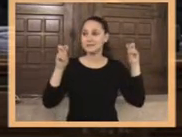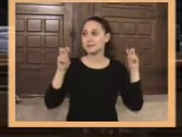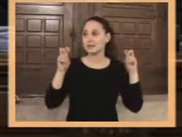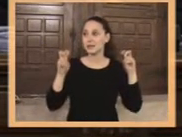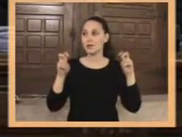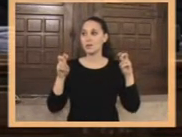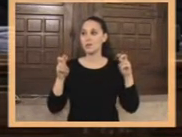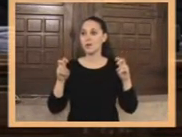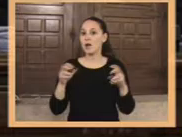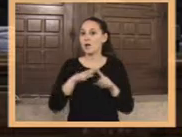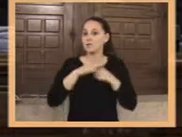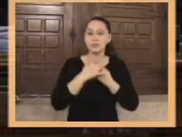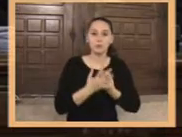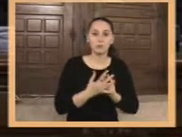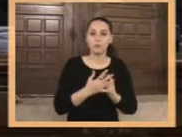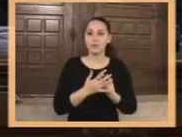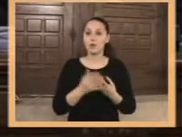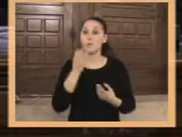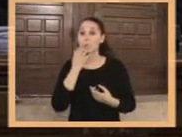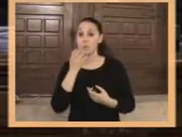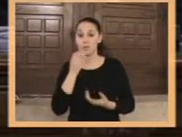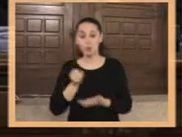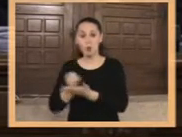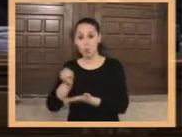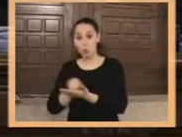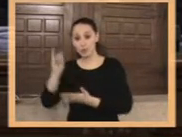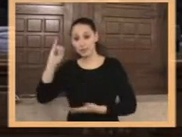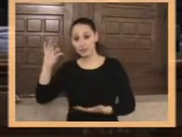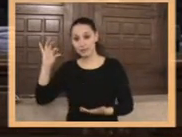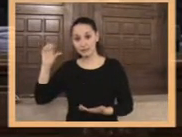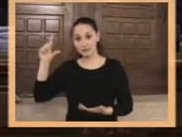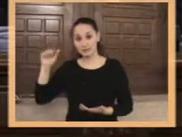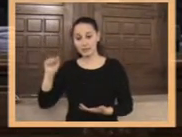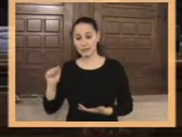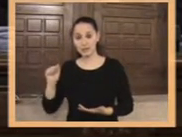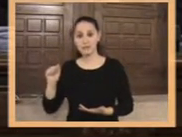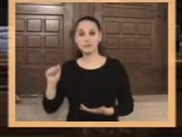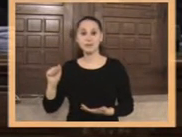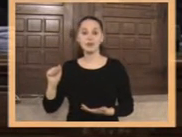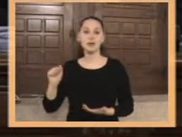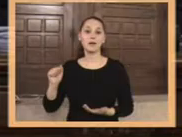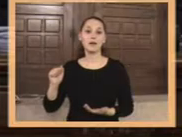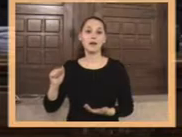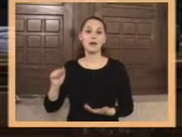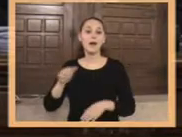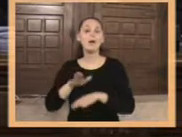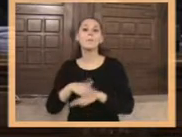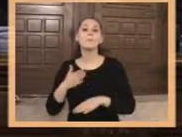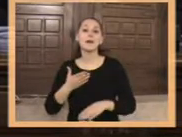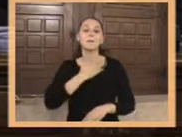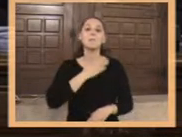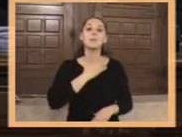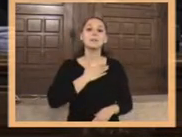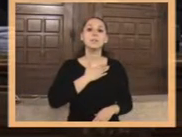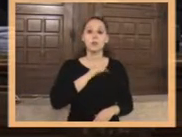venida por cualquier circunstancia, como las huertas de la isla, no pudiesen en ningún momento quitarnos ese patrimonio